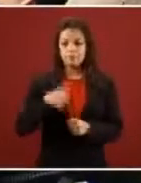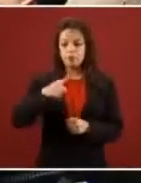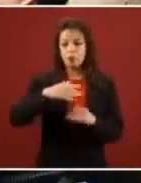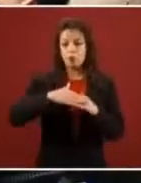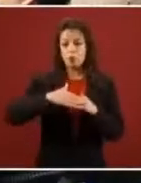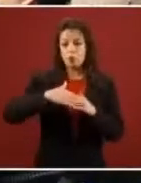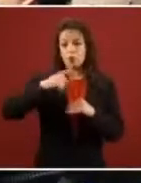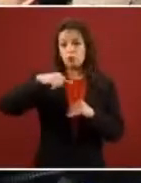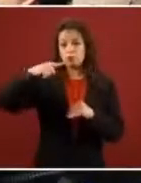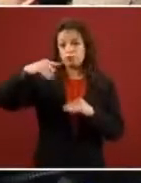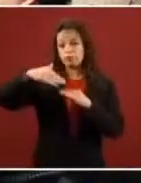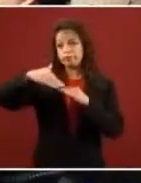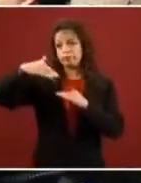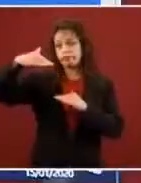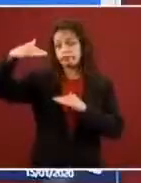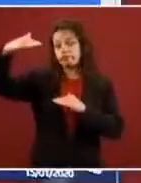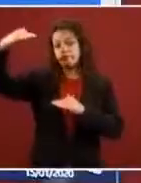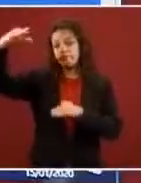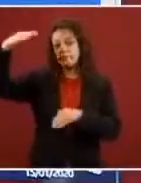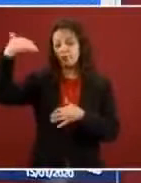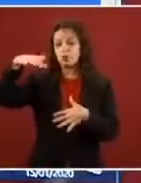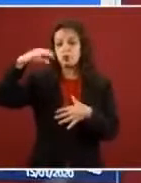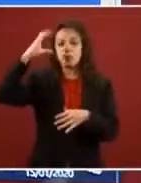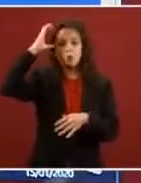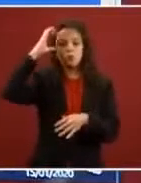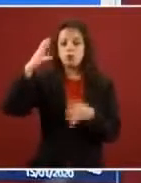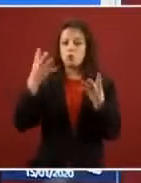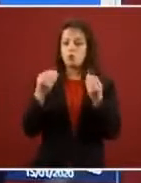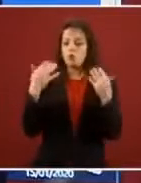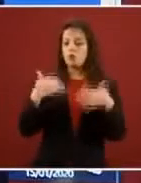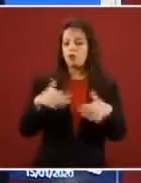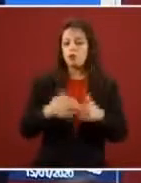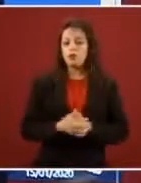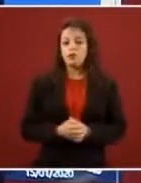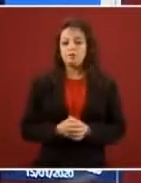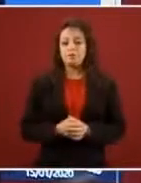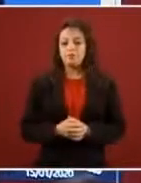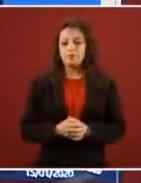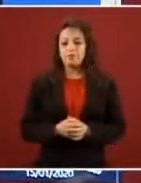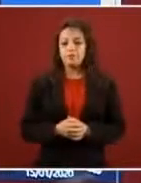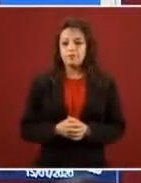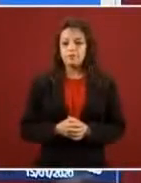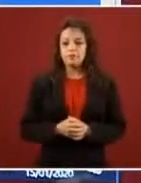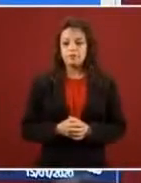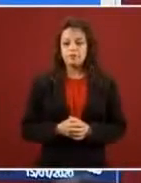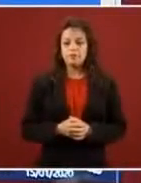Aquí entramos nosotros,